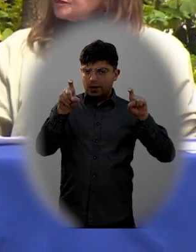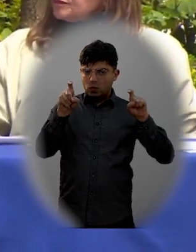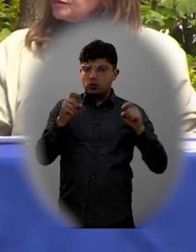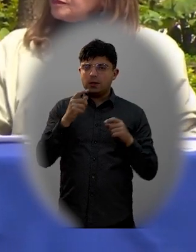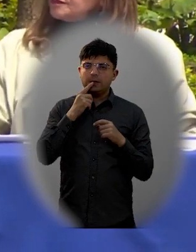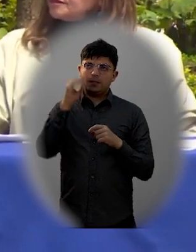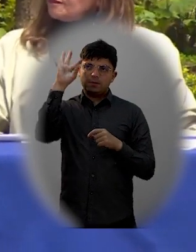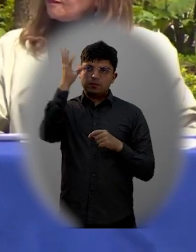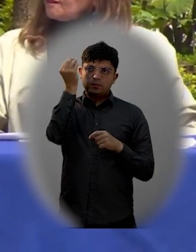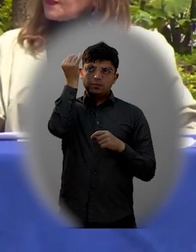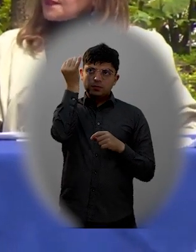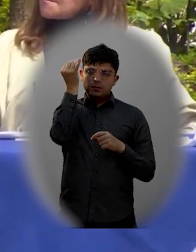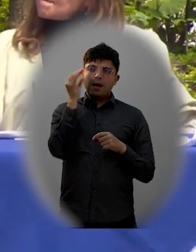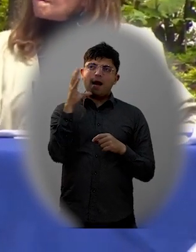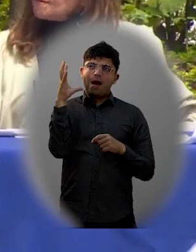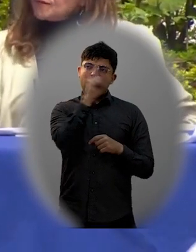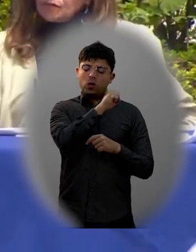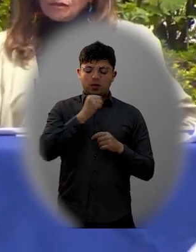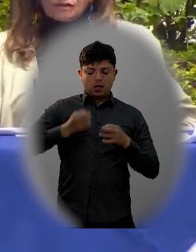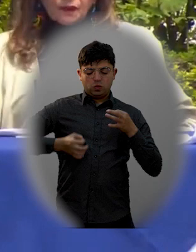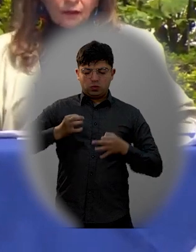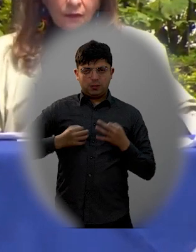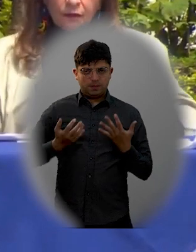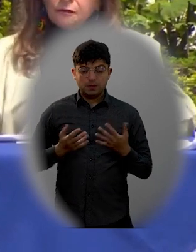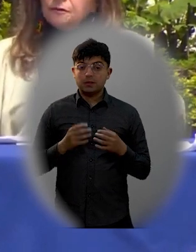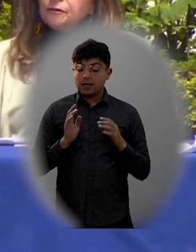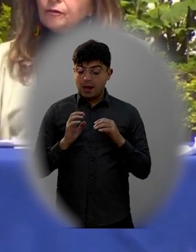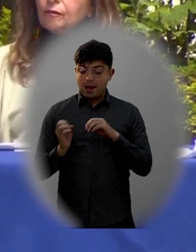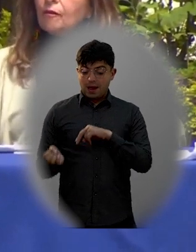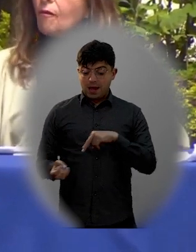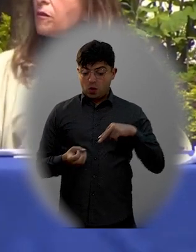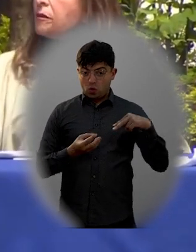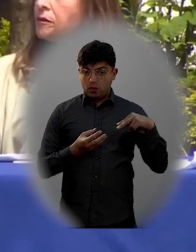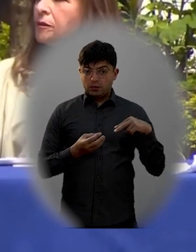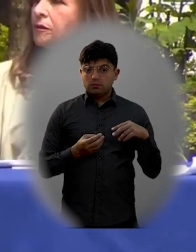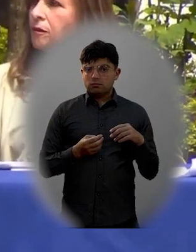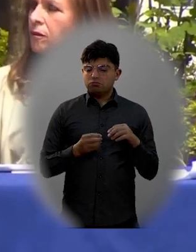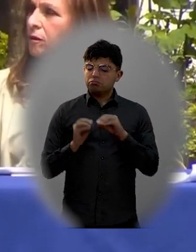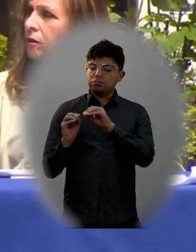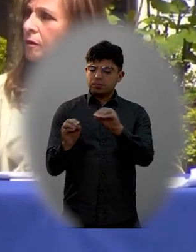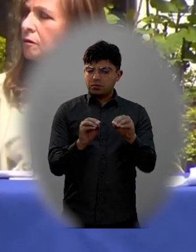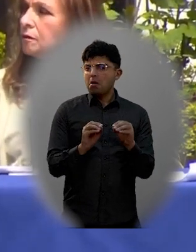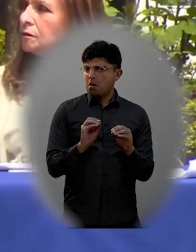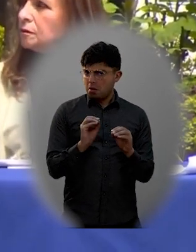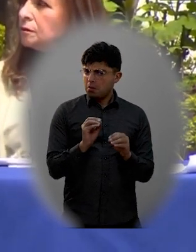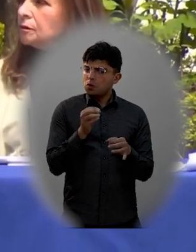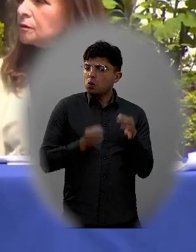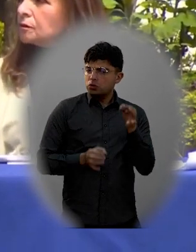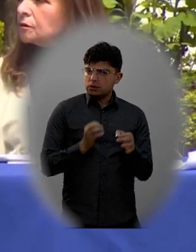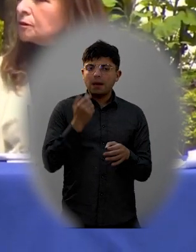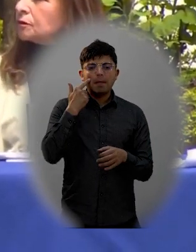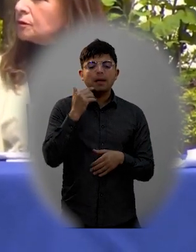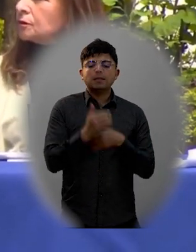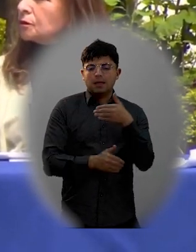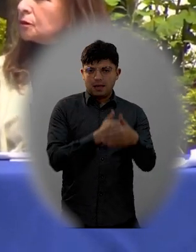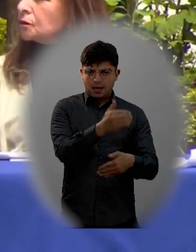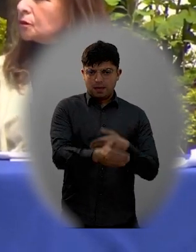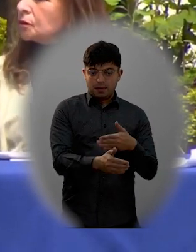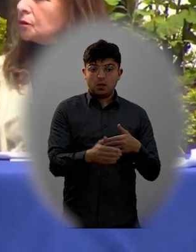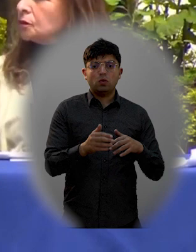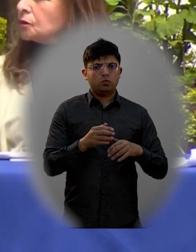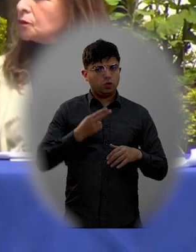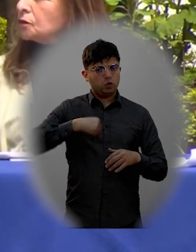de justicia, porque finalmente educar es una opción de justicia, es un camino de quienes